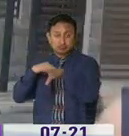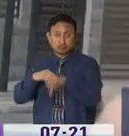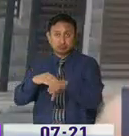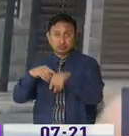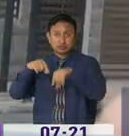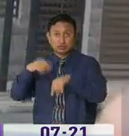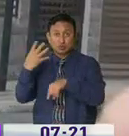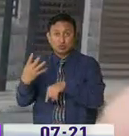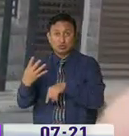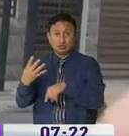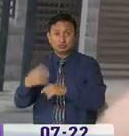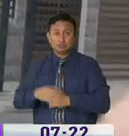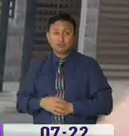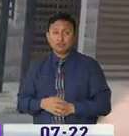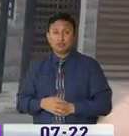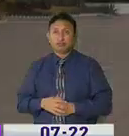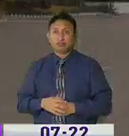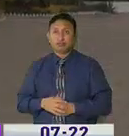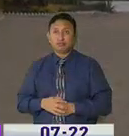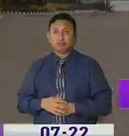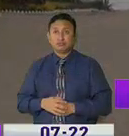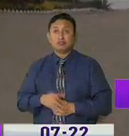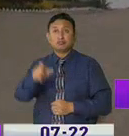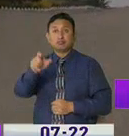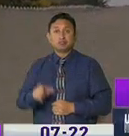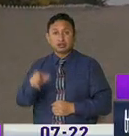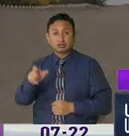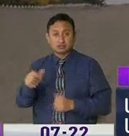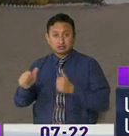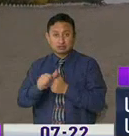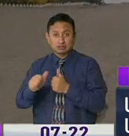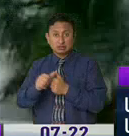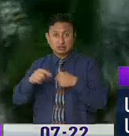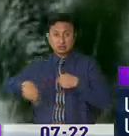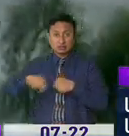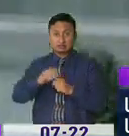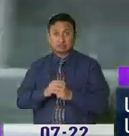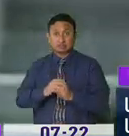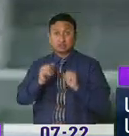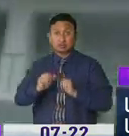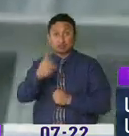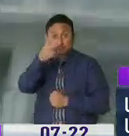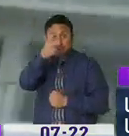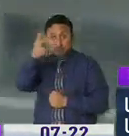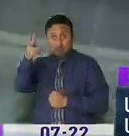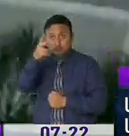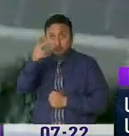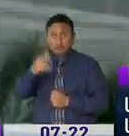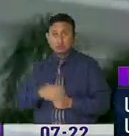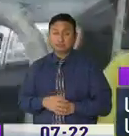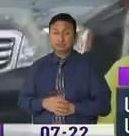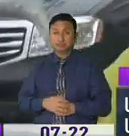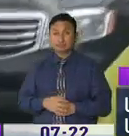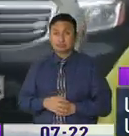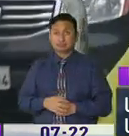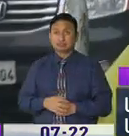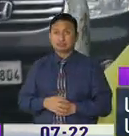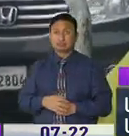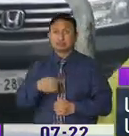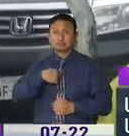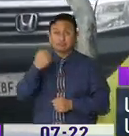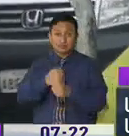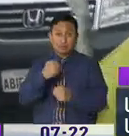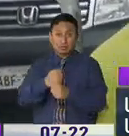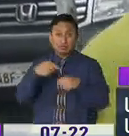cuerpo bombero de Salinas. Personas que se encontraban cerca captaron el suceso con sus teléfonos. O sea, estábamos trabajando aquí y lo que pasa es que nos dimos cuenta